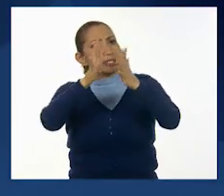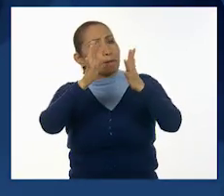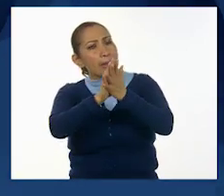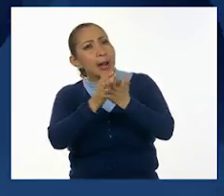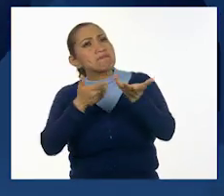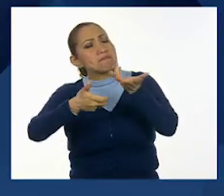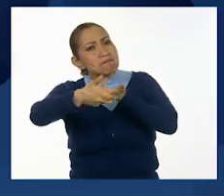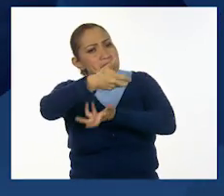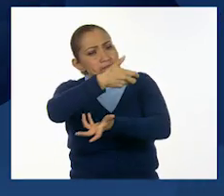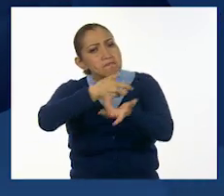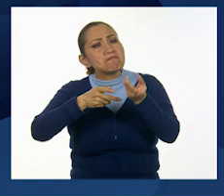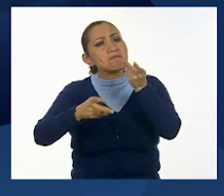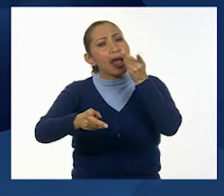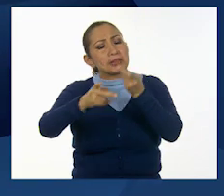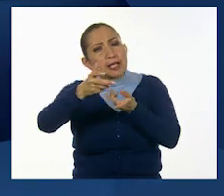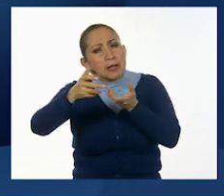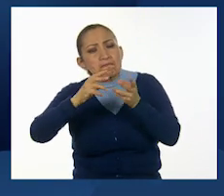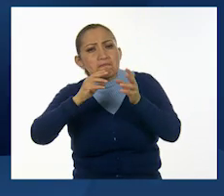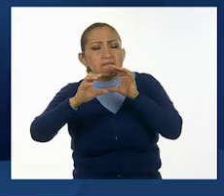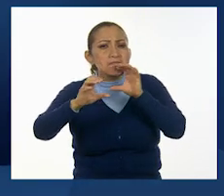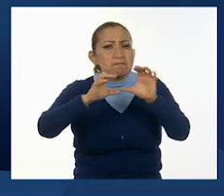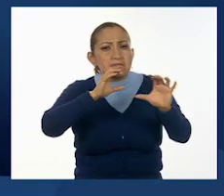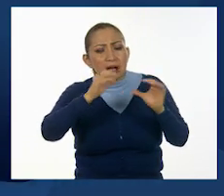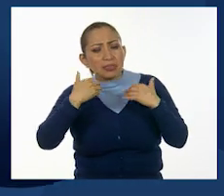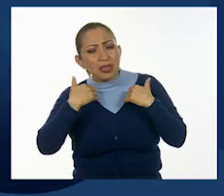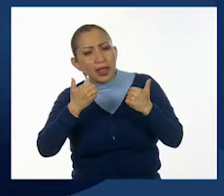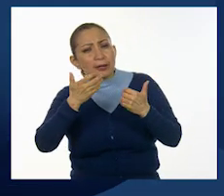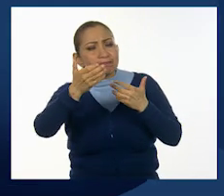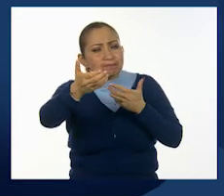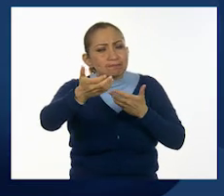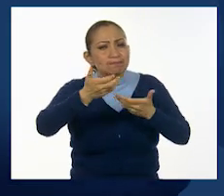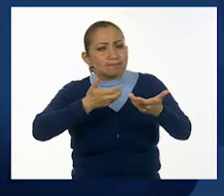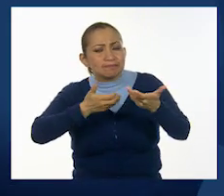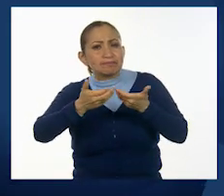una conversación, comprender lo que se dice,